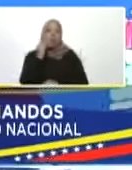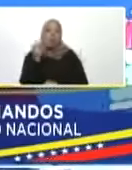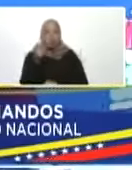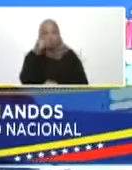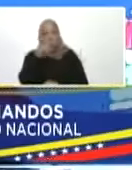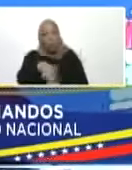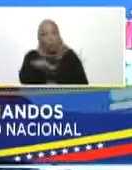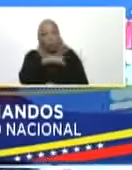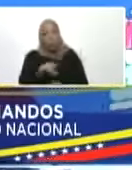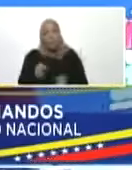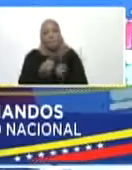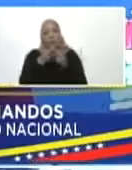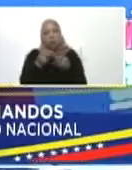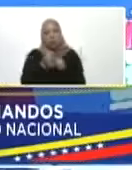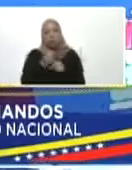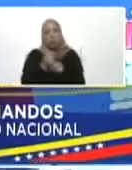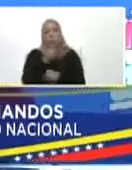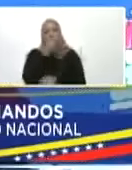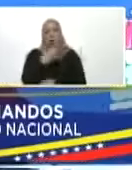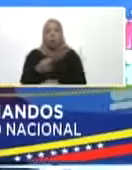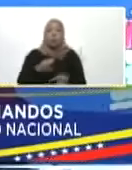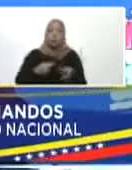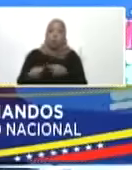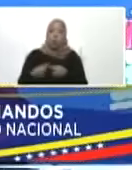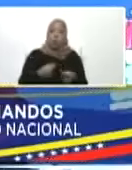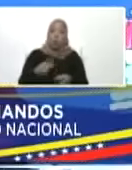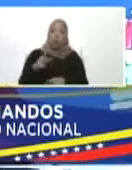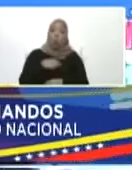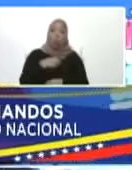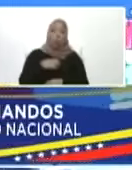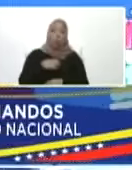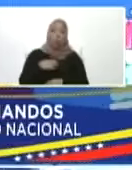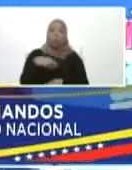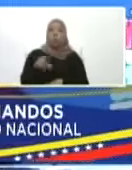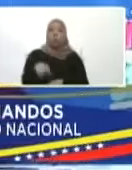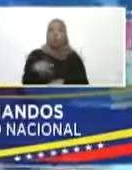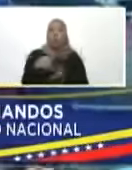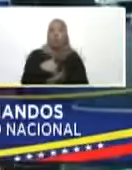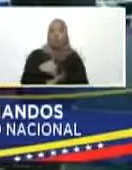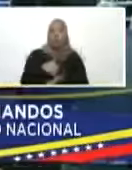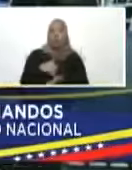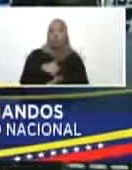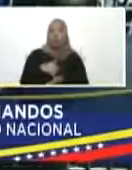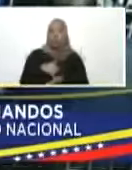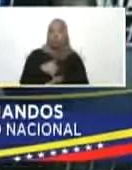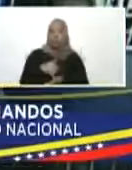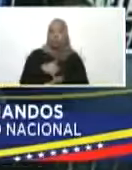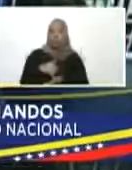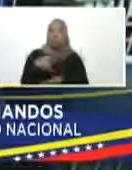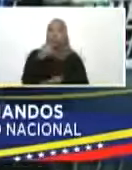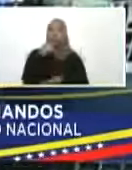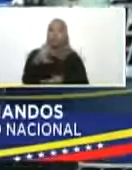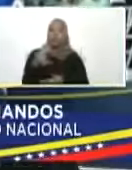pueblo, valiente, no manipulable, no débil. Ahí está la dicotomía política.